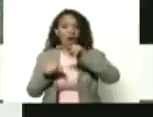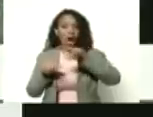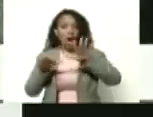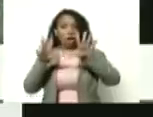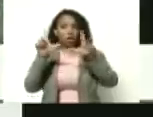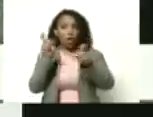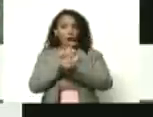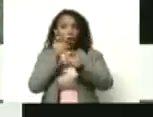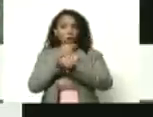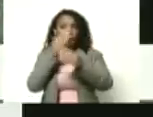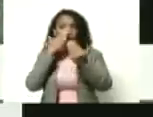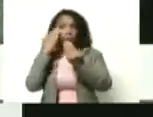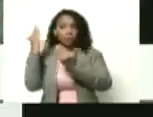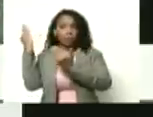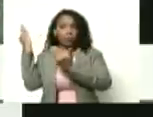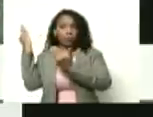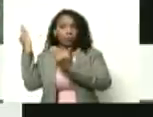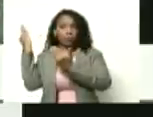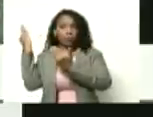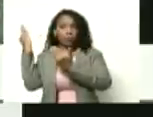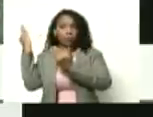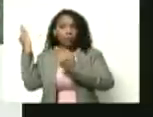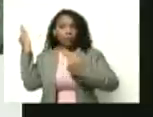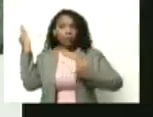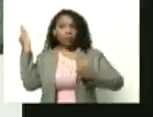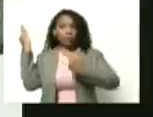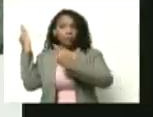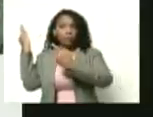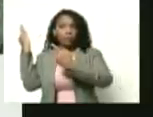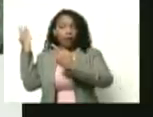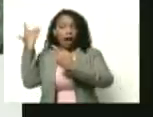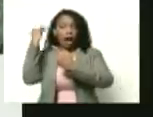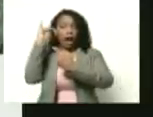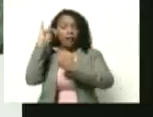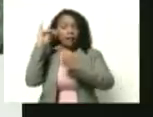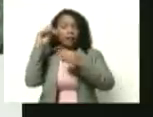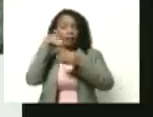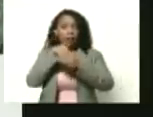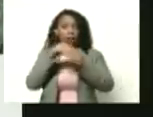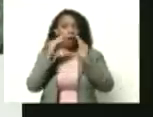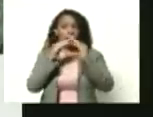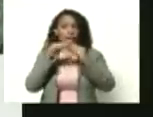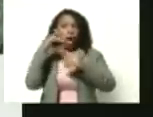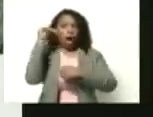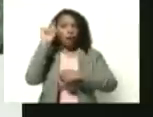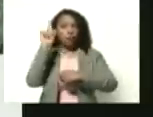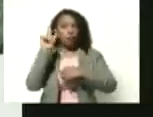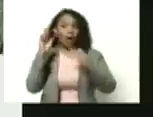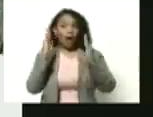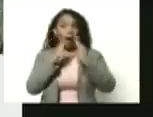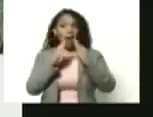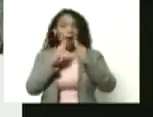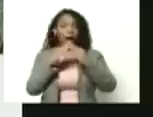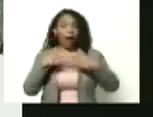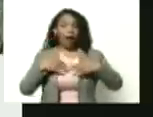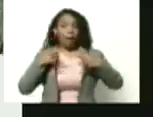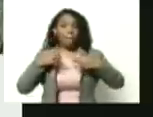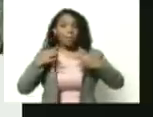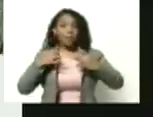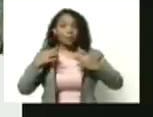agosto e incluso también en la finca tenía una camisa de cuadros azul